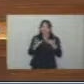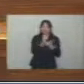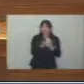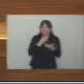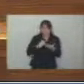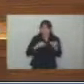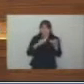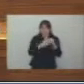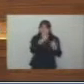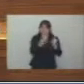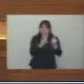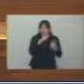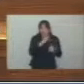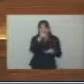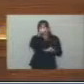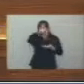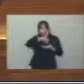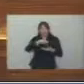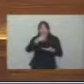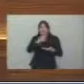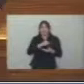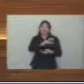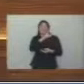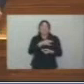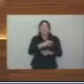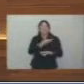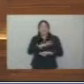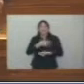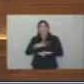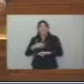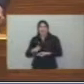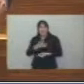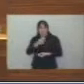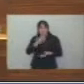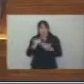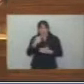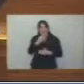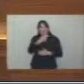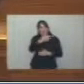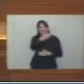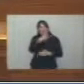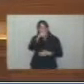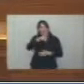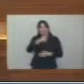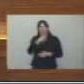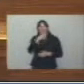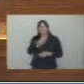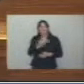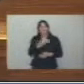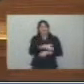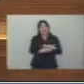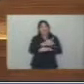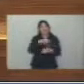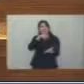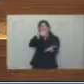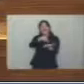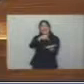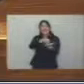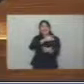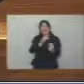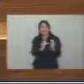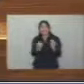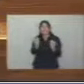que el endeudamiento es muy malo, bajaron a esta tribuna a decir que había que reclamarle al Gobierno de España mayor nivel de endeudamiento para Asturias. Y que era